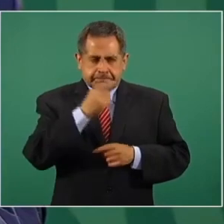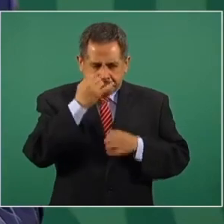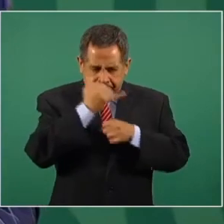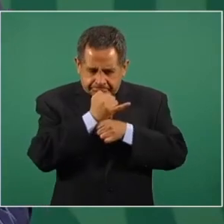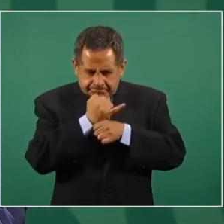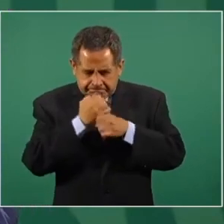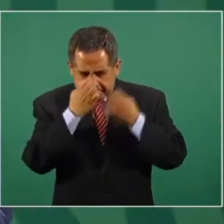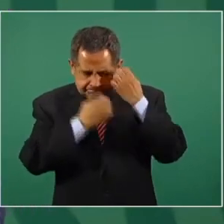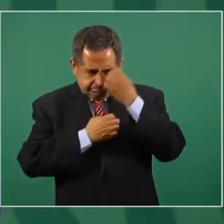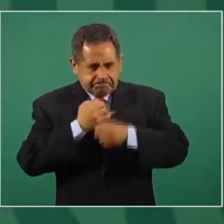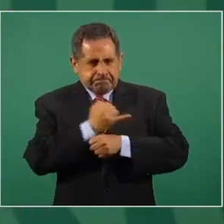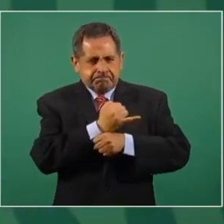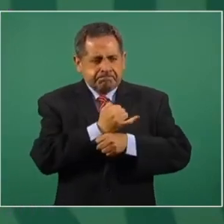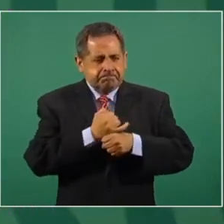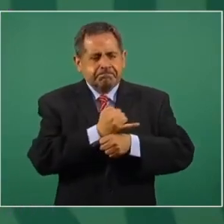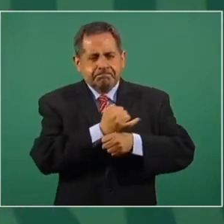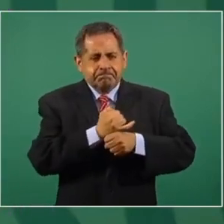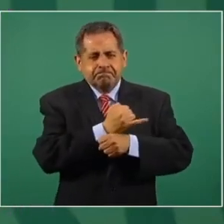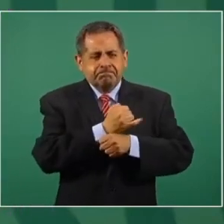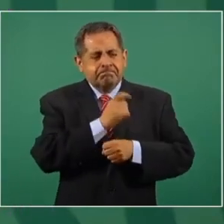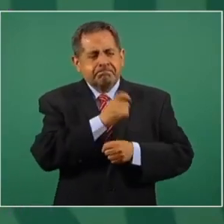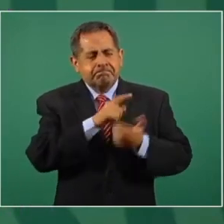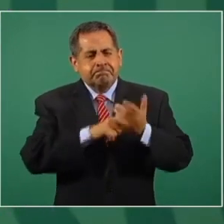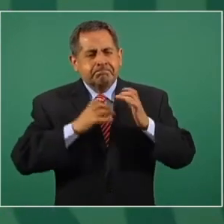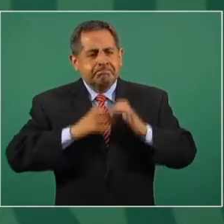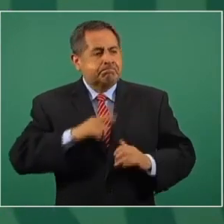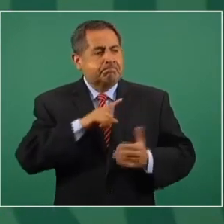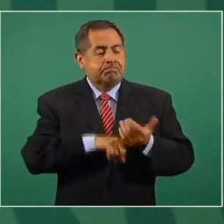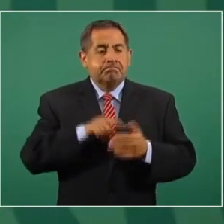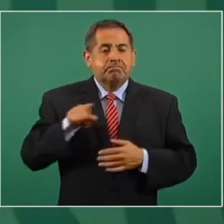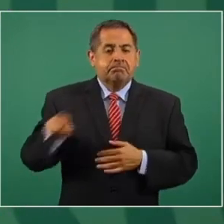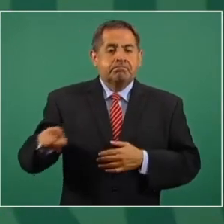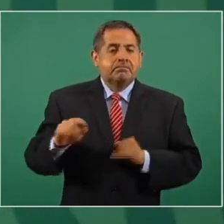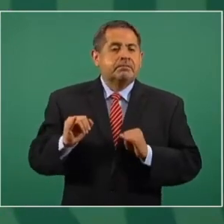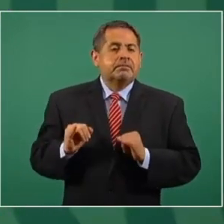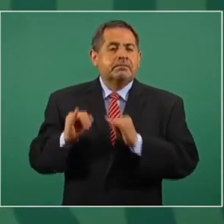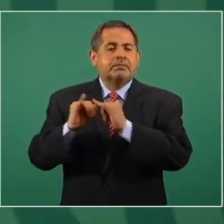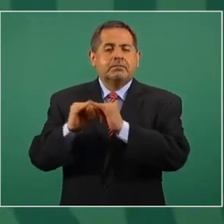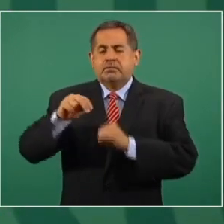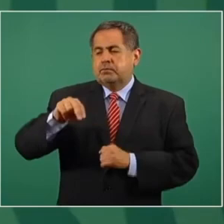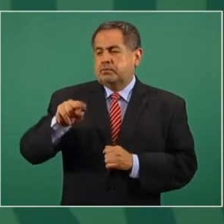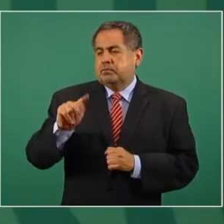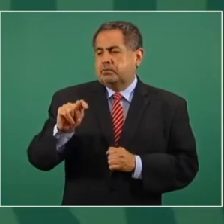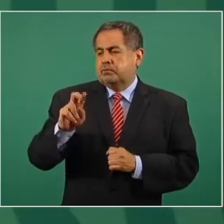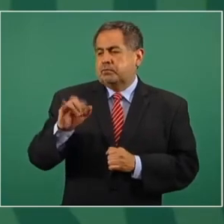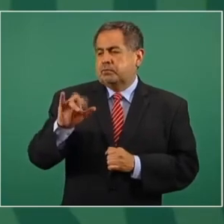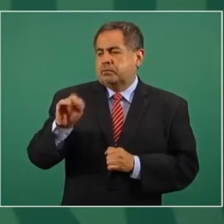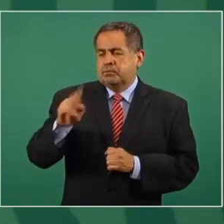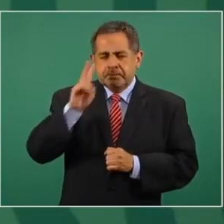llevando a cabo desde hace algún tiempo el Instituto de Nutrición.